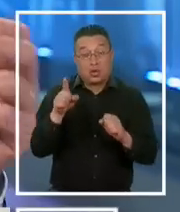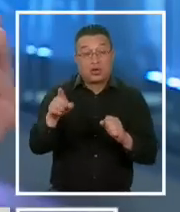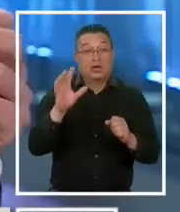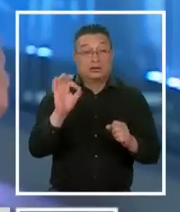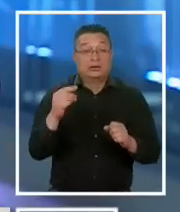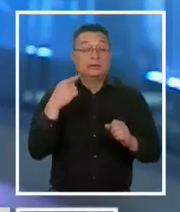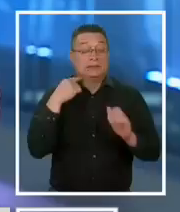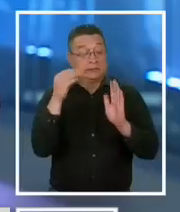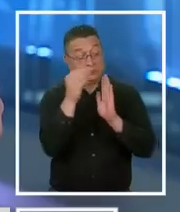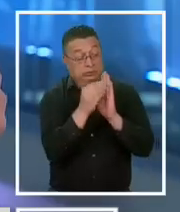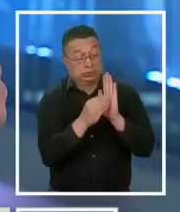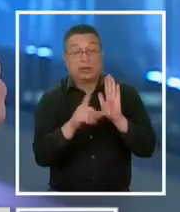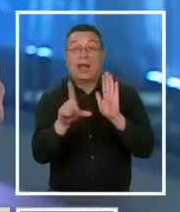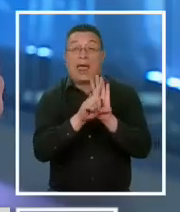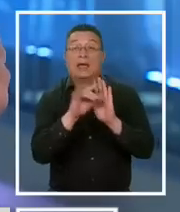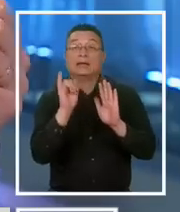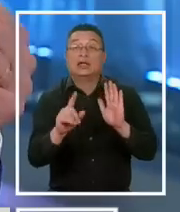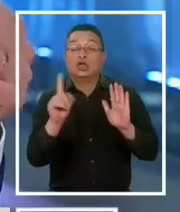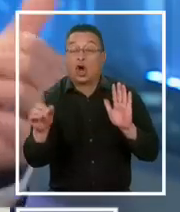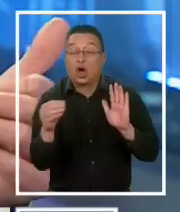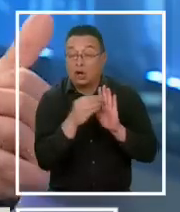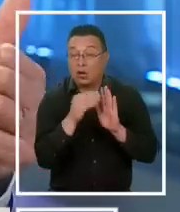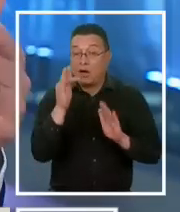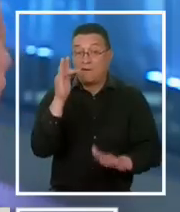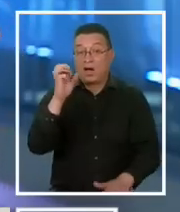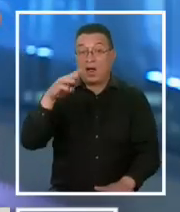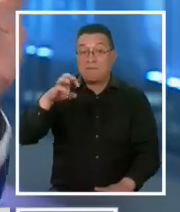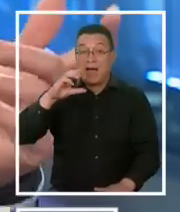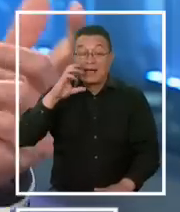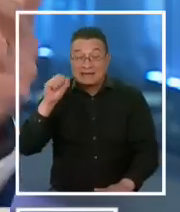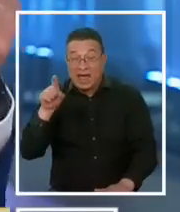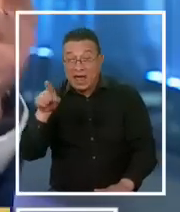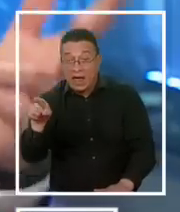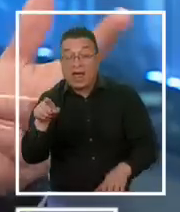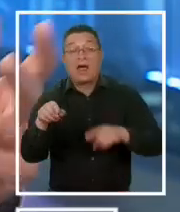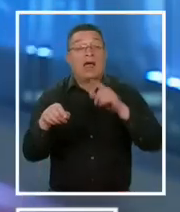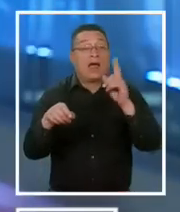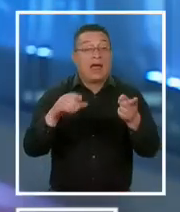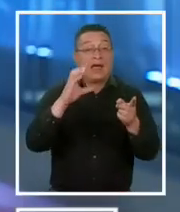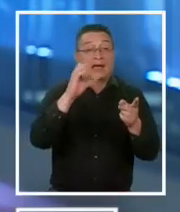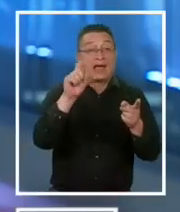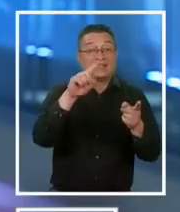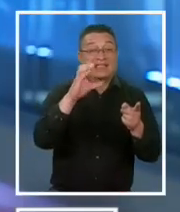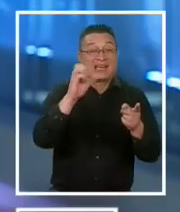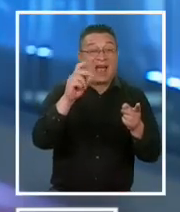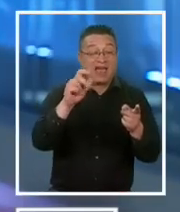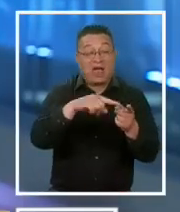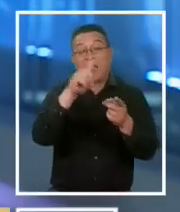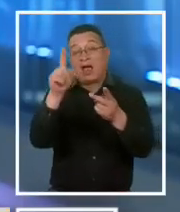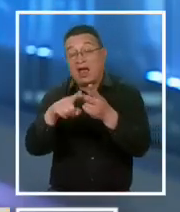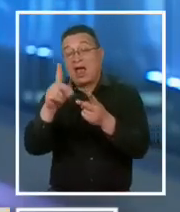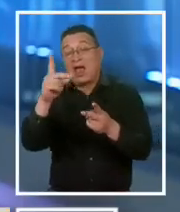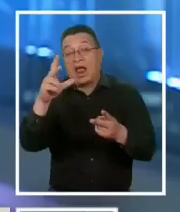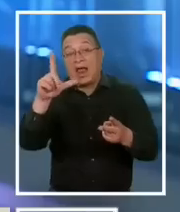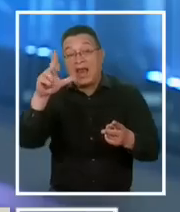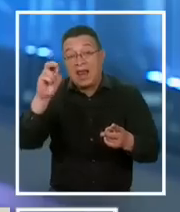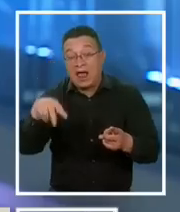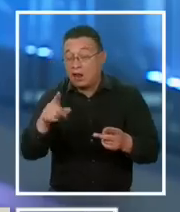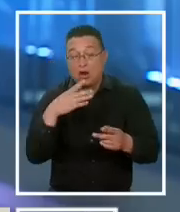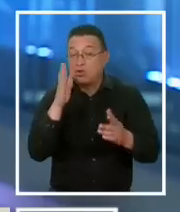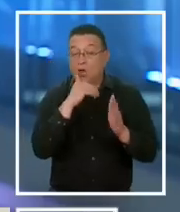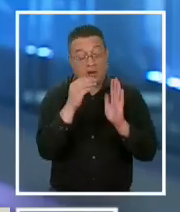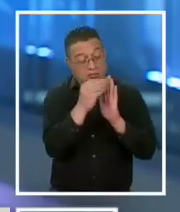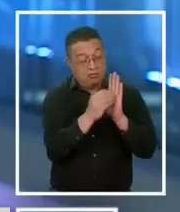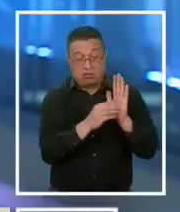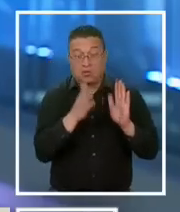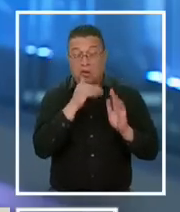o no previamente descritas en la ley ni en el caso farmacia ni en el caso cascar ni en el caso Lan habían conductas previamente descritas a la ley entonces de